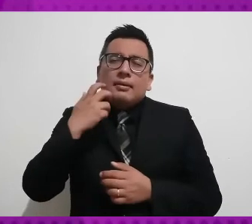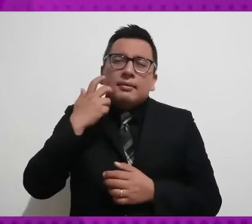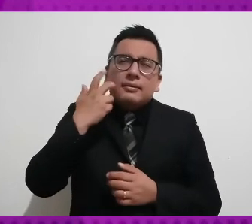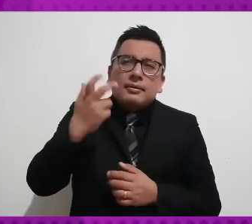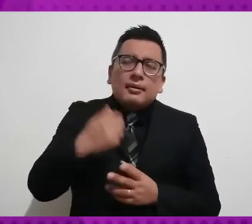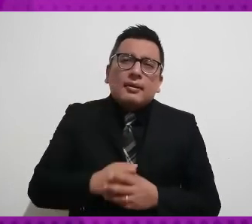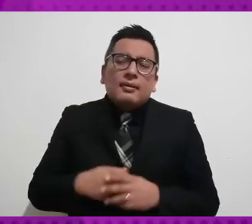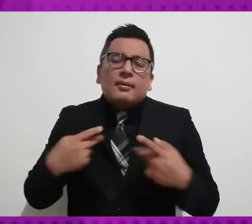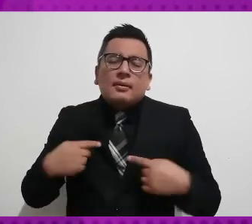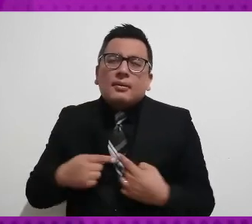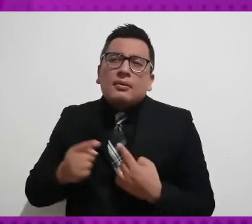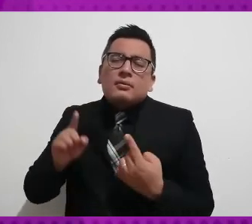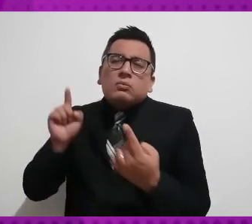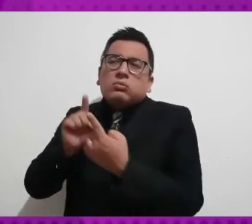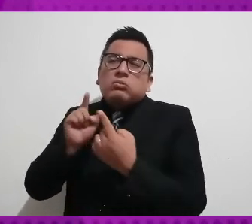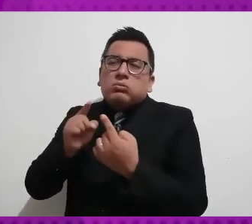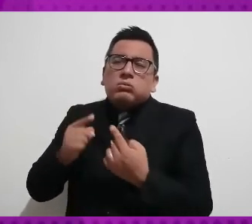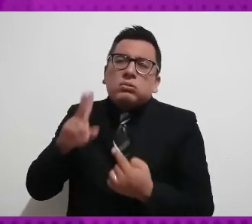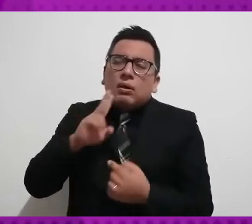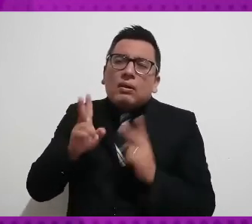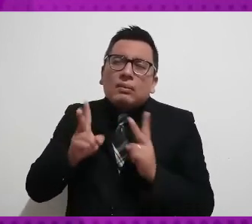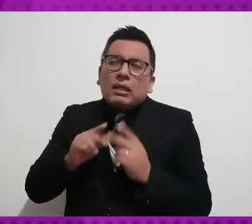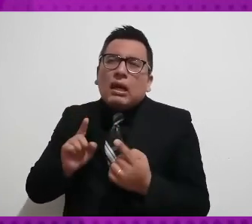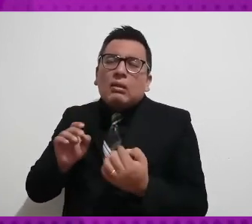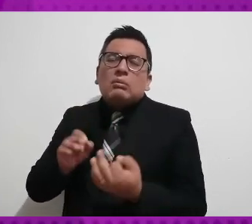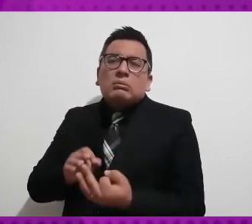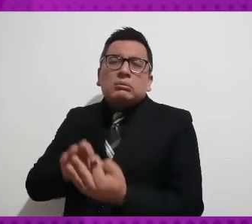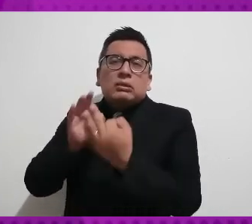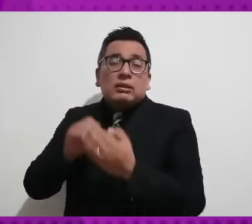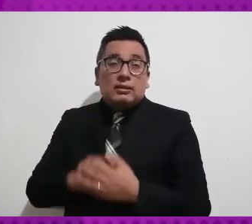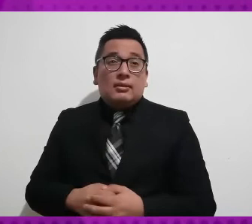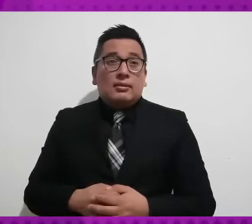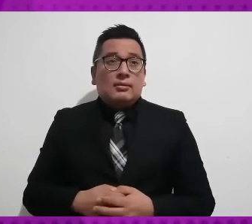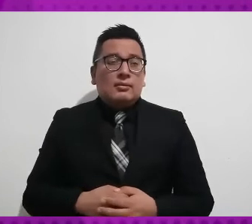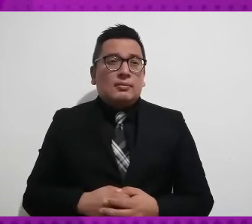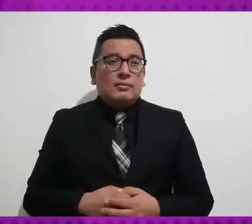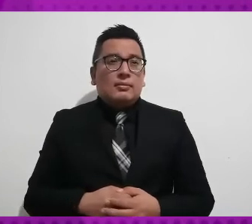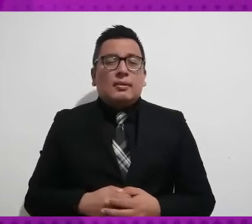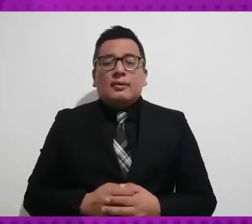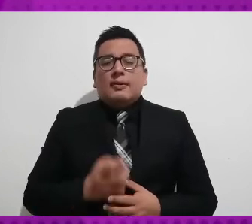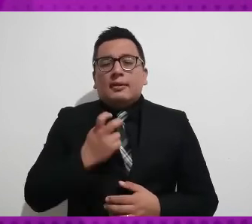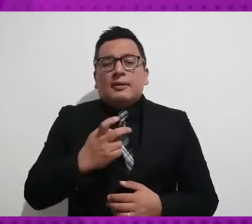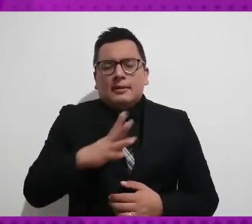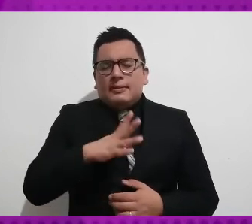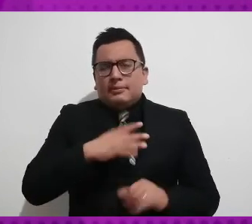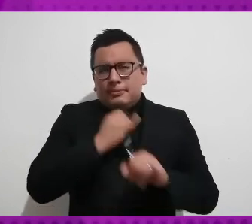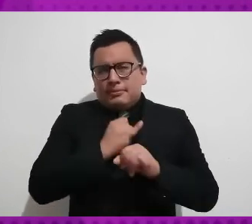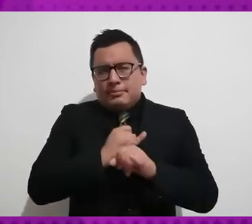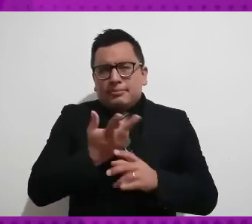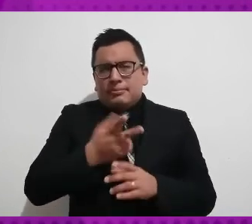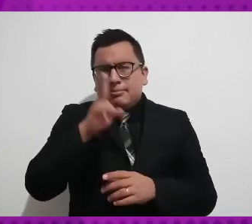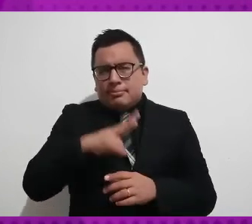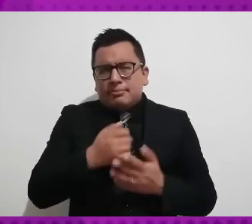esa interacción con el candidato, de platicar de frente y no tanto a través de las redes sociales, a pesar de que es una herramienta muy